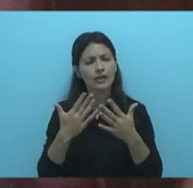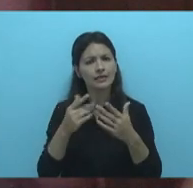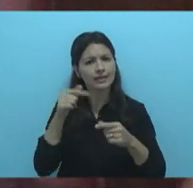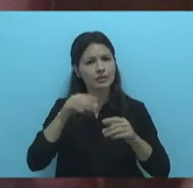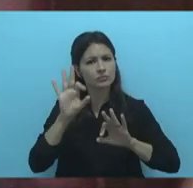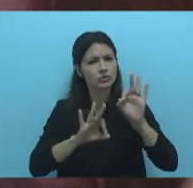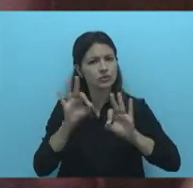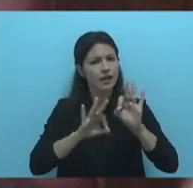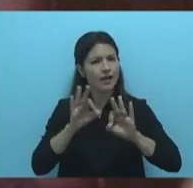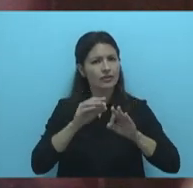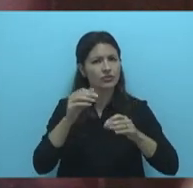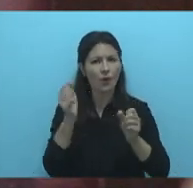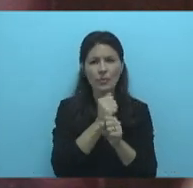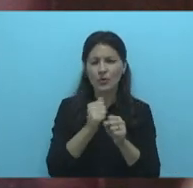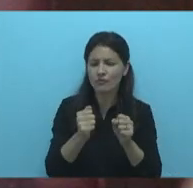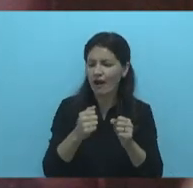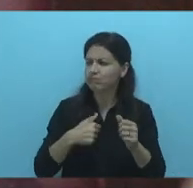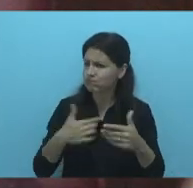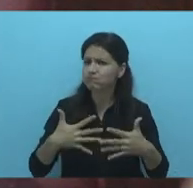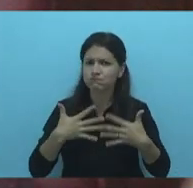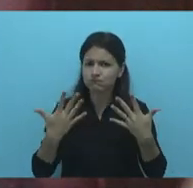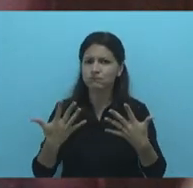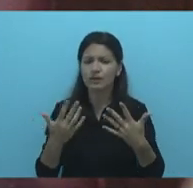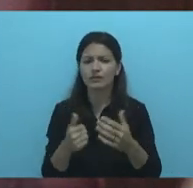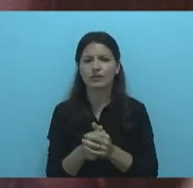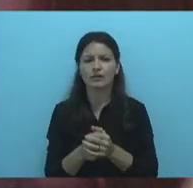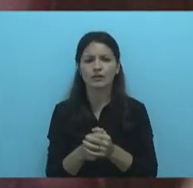este proyecto el cual yo